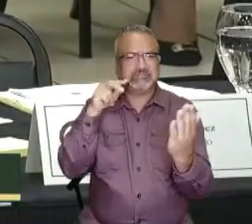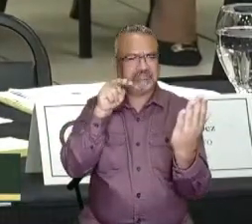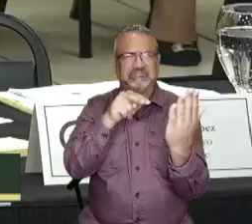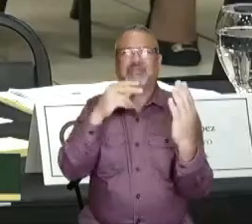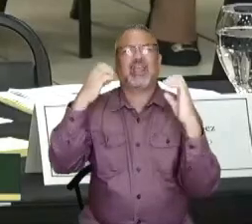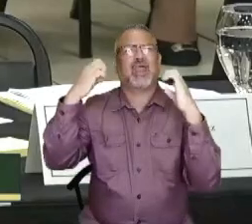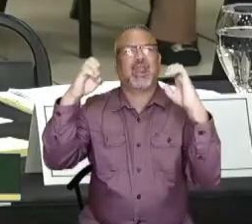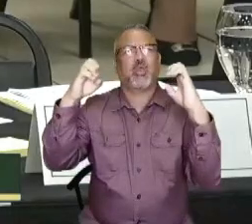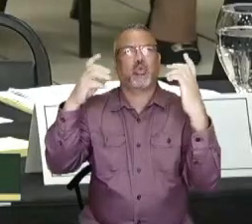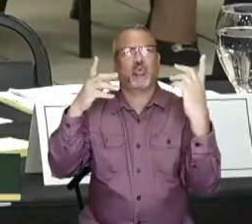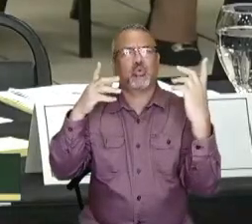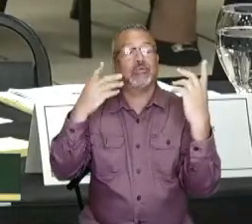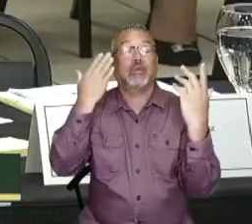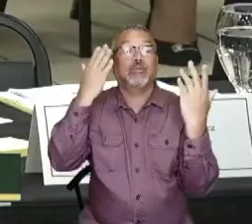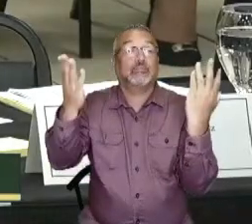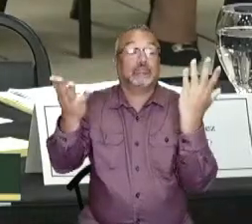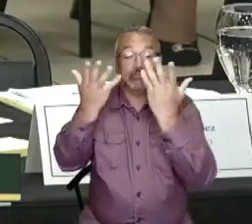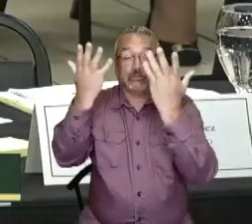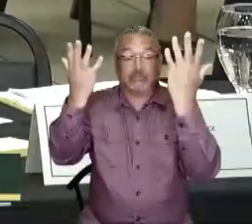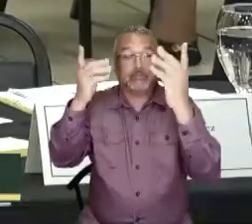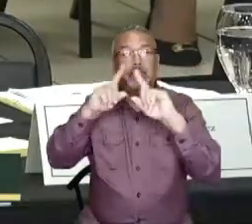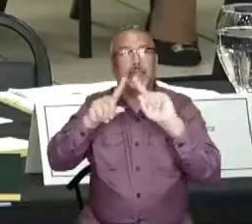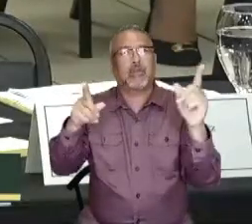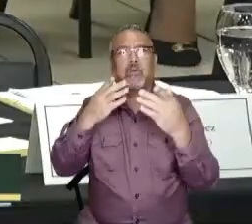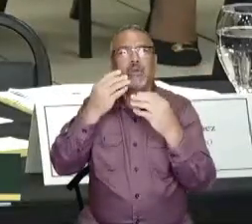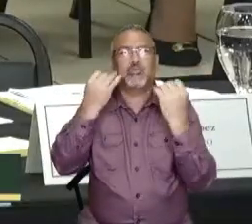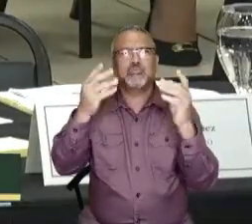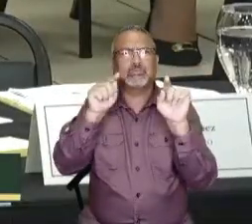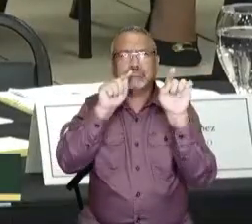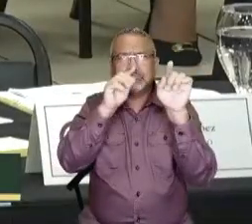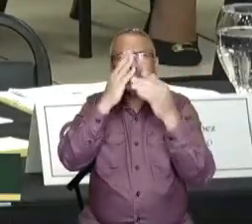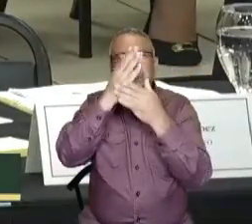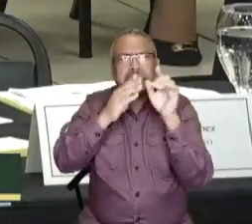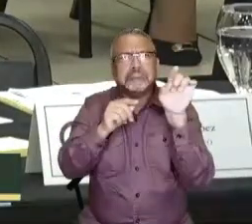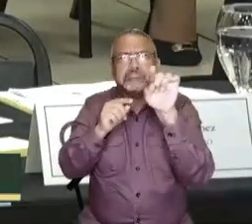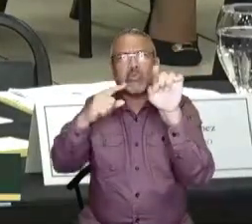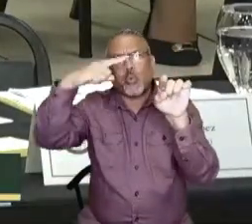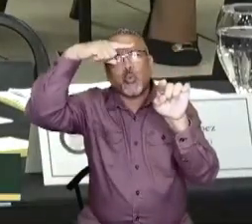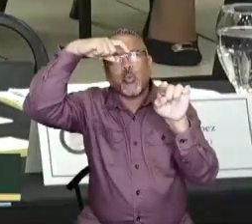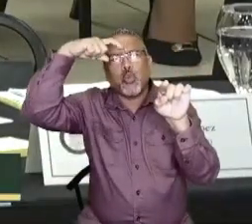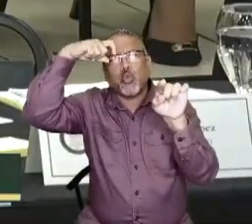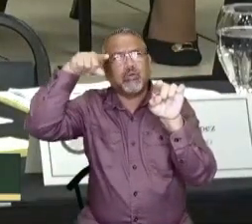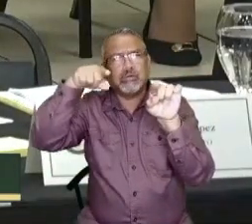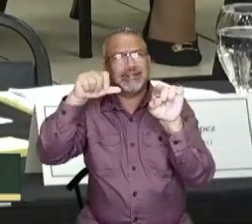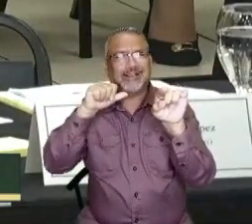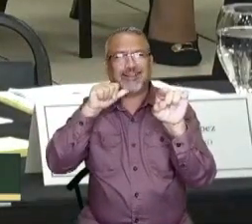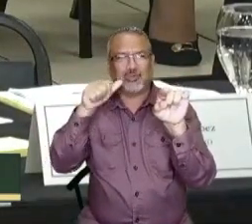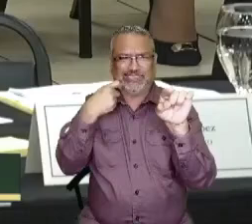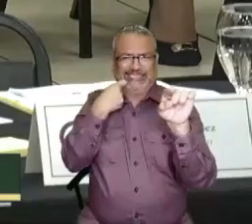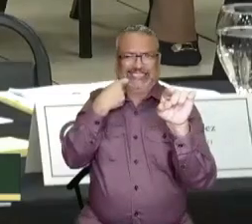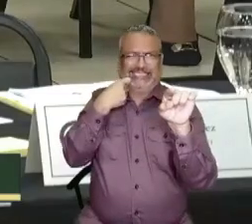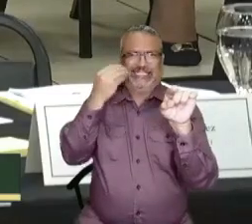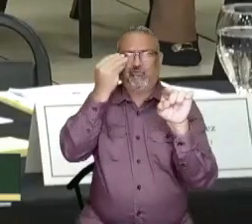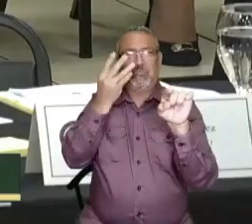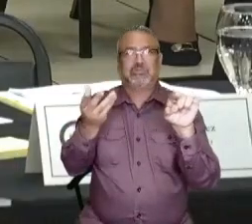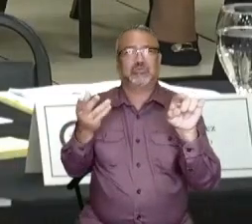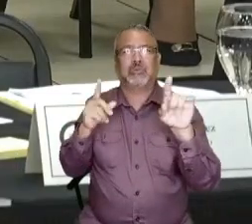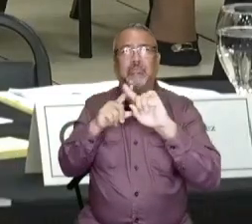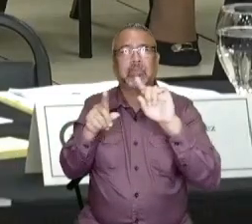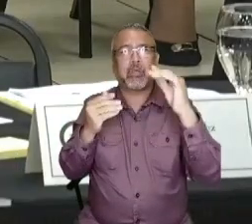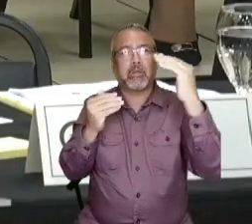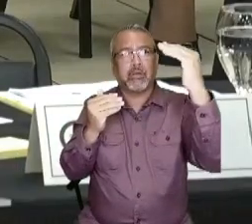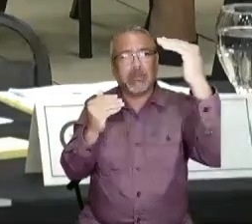no sé si es que ha pasado algo pero muchas de ellas todavía algunas de junio pero no hay casi ninguna